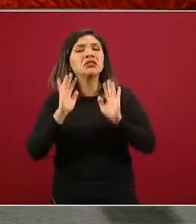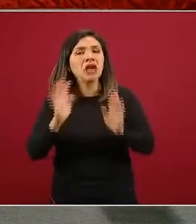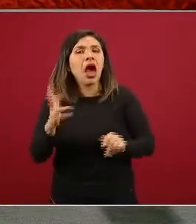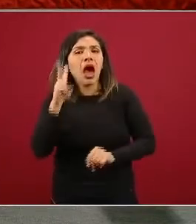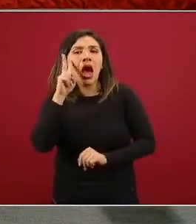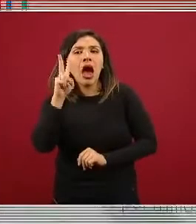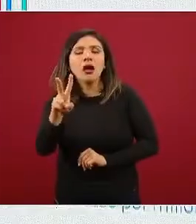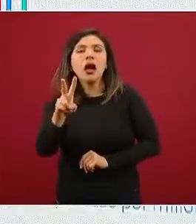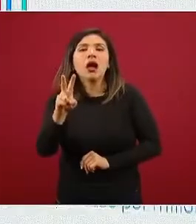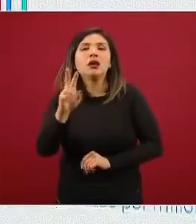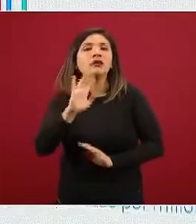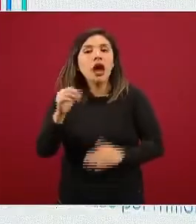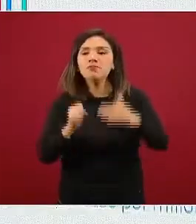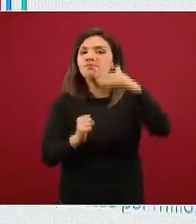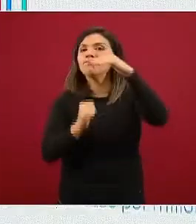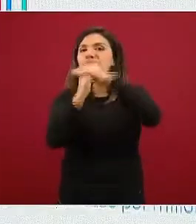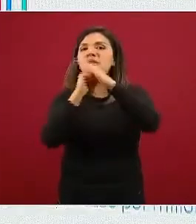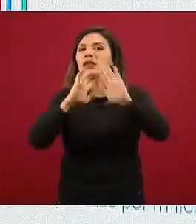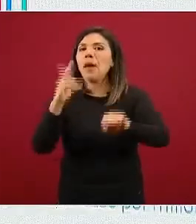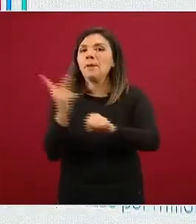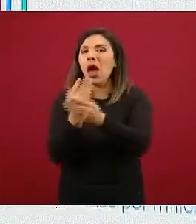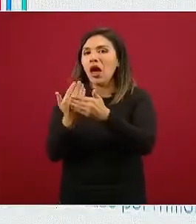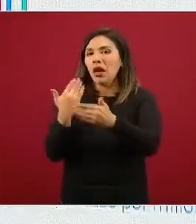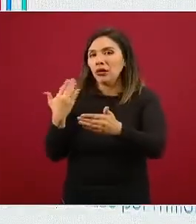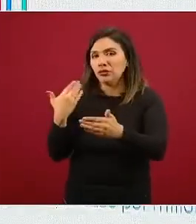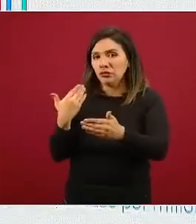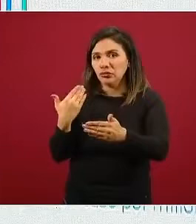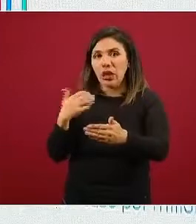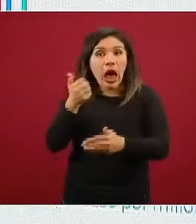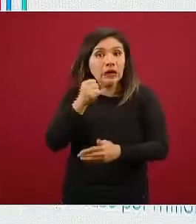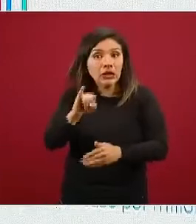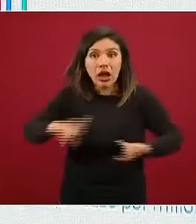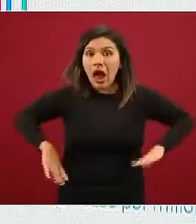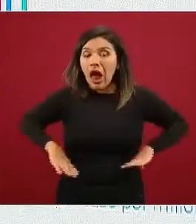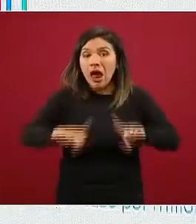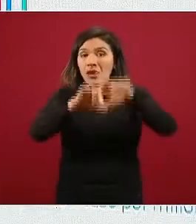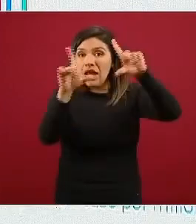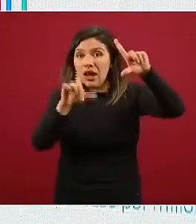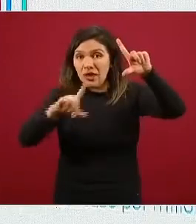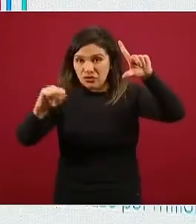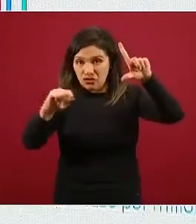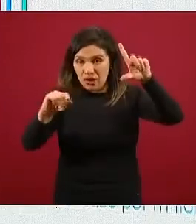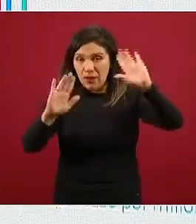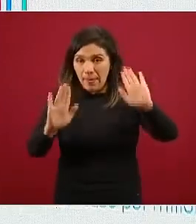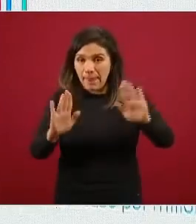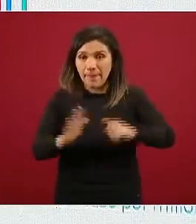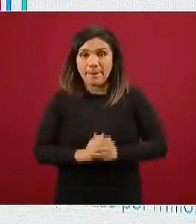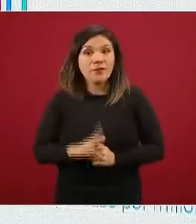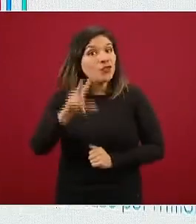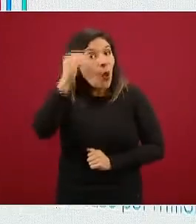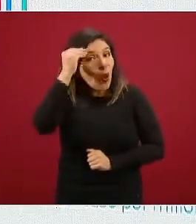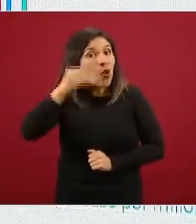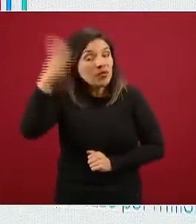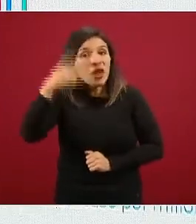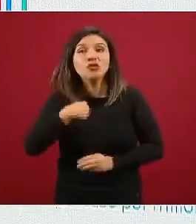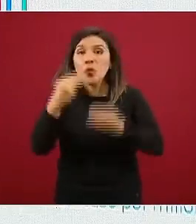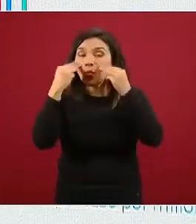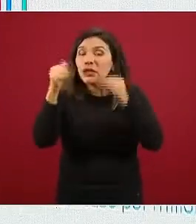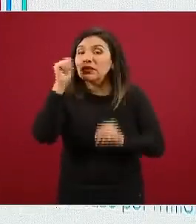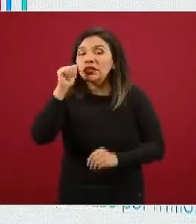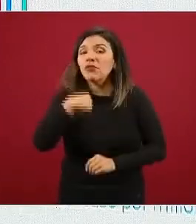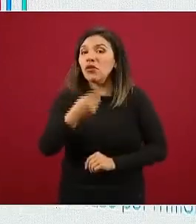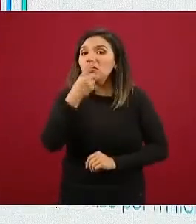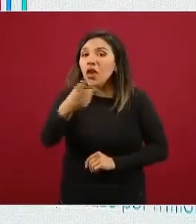un momento máximo de la curva a nivel nacional. No se les olvide que hemos hecho